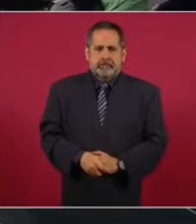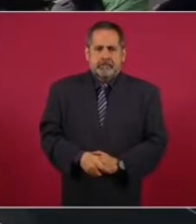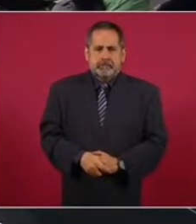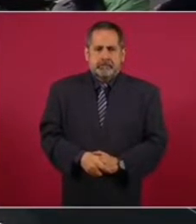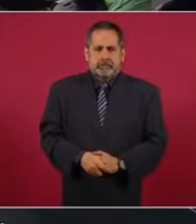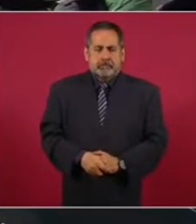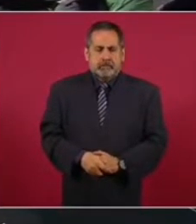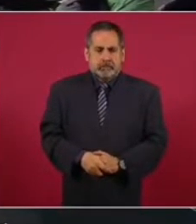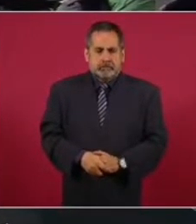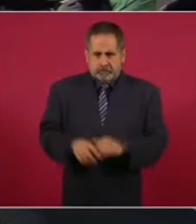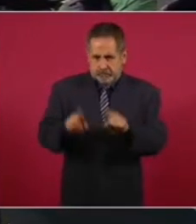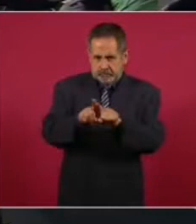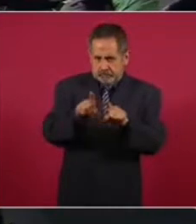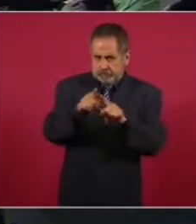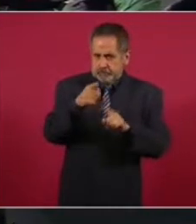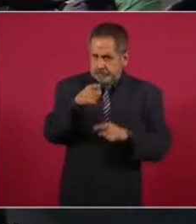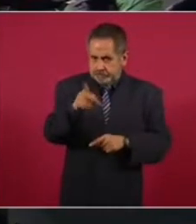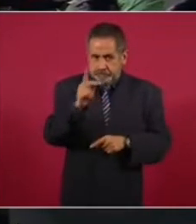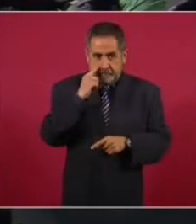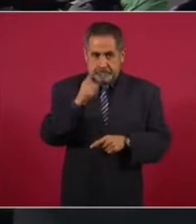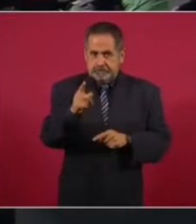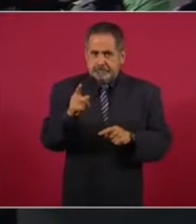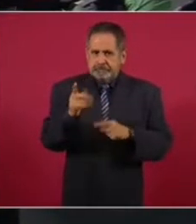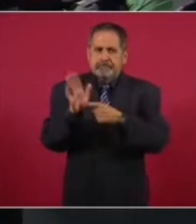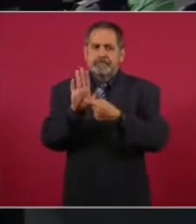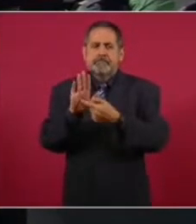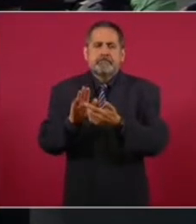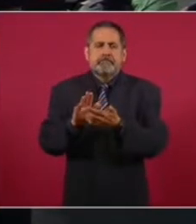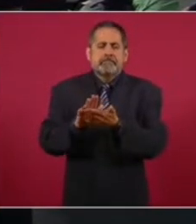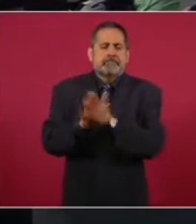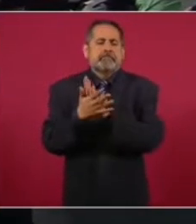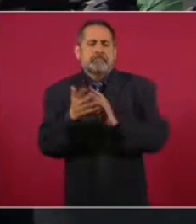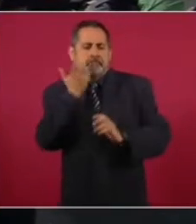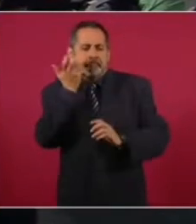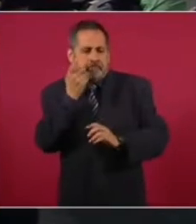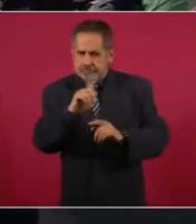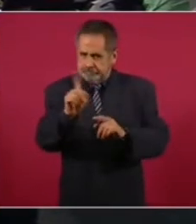Es lo mismo, nada más que presentado de otra forma.